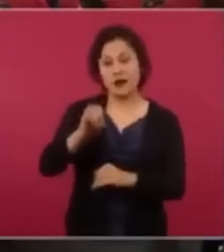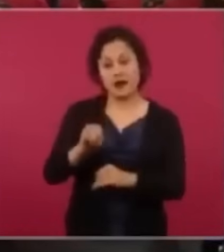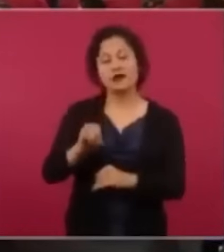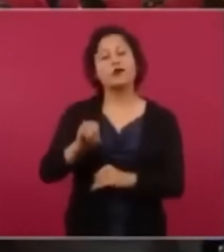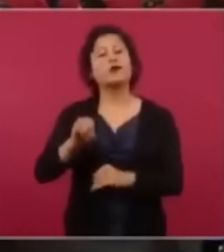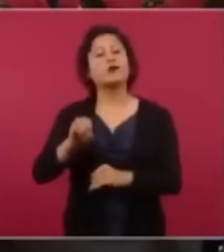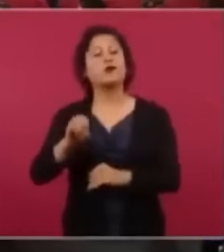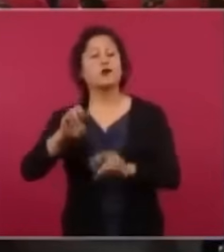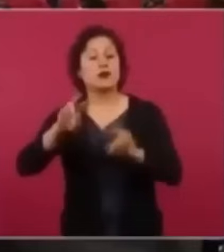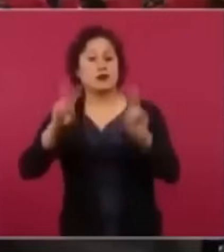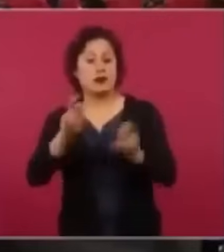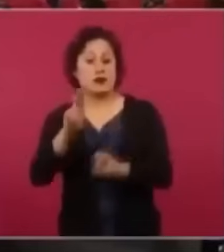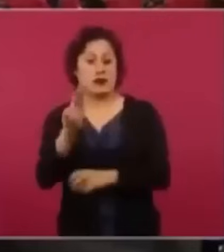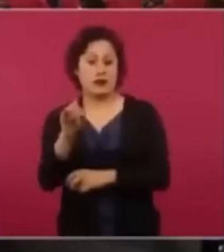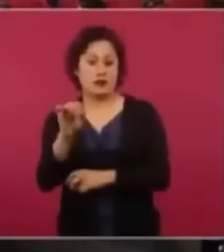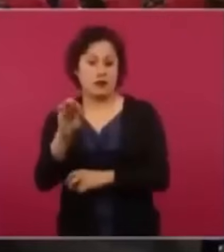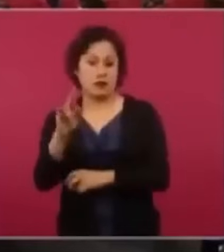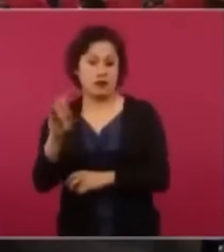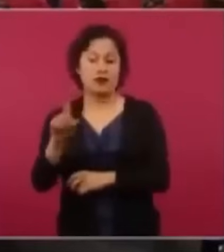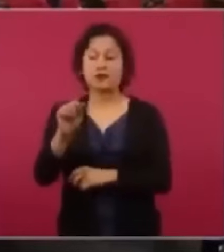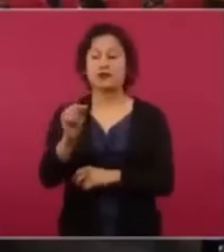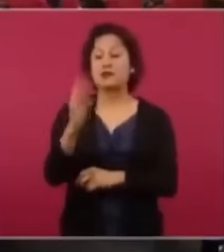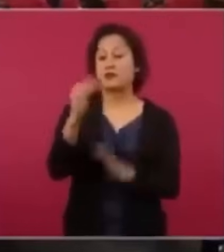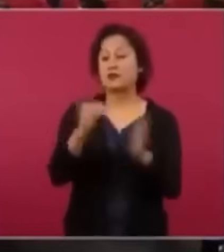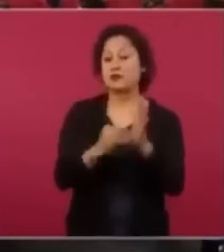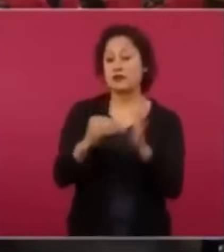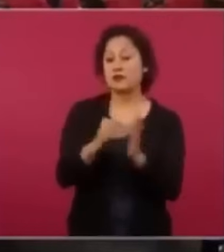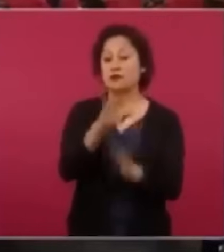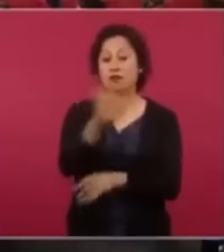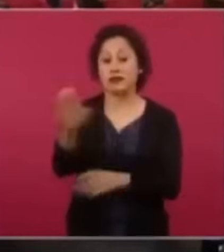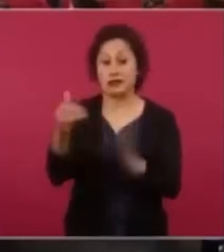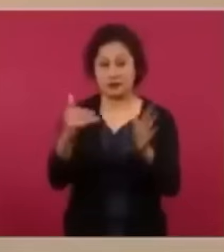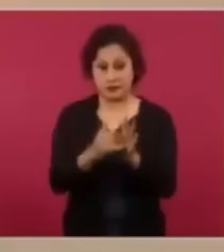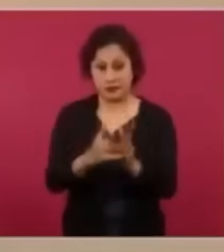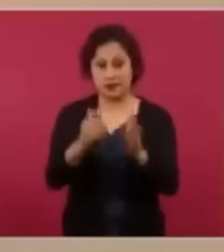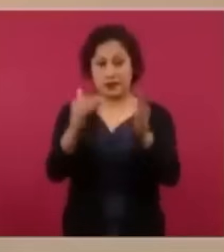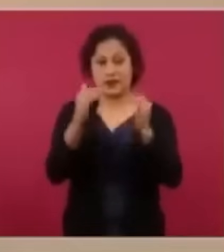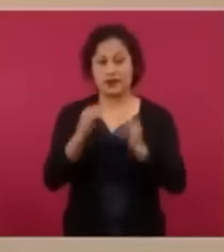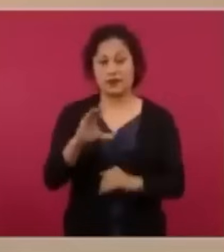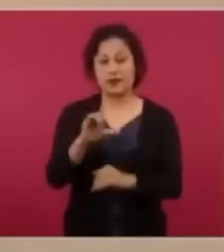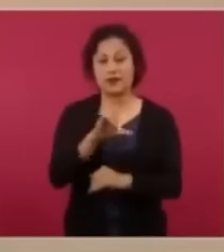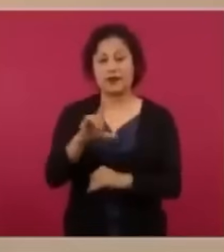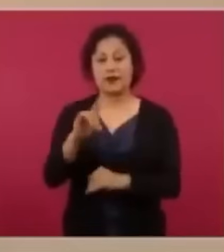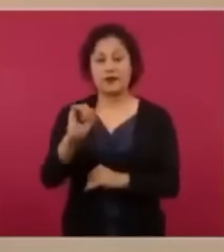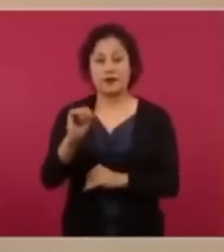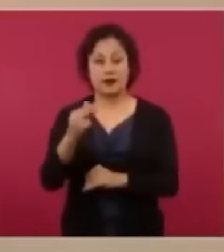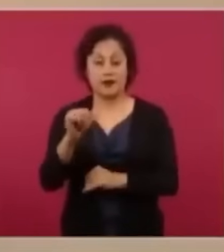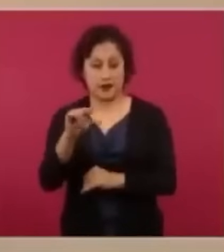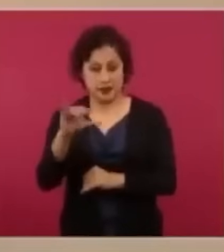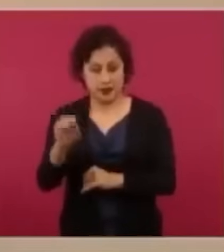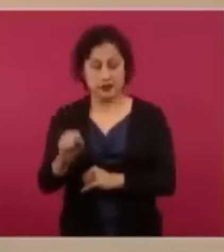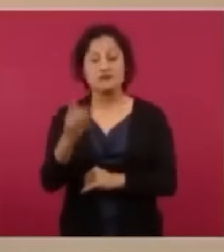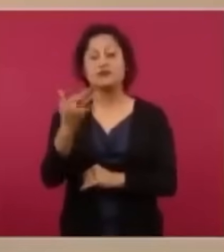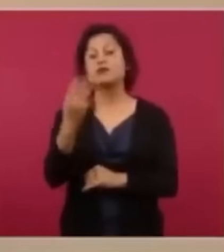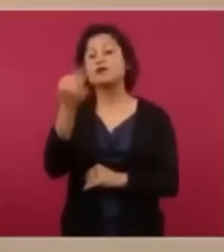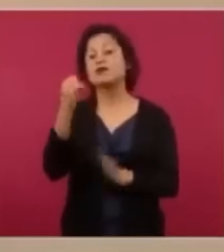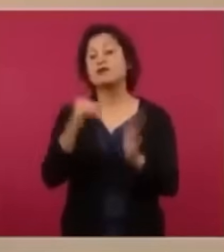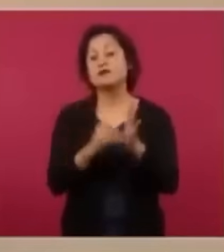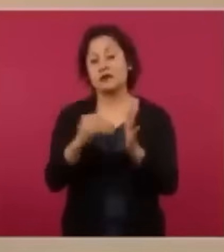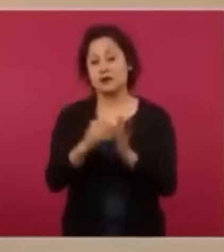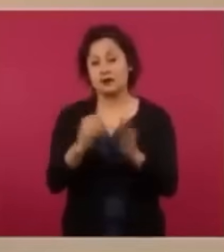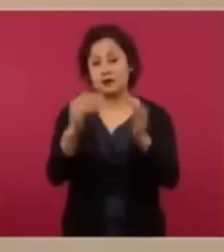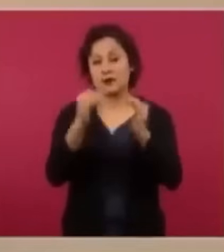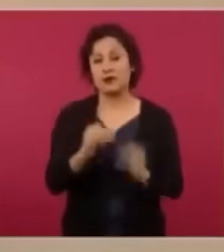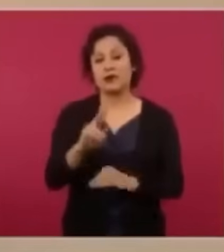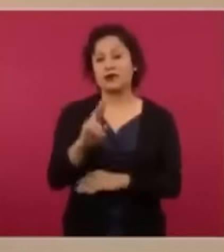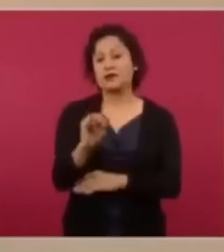Fórmula, 74 millones 500 mil pesos. Cayo de Hacha, 59 millones. Raimundo